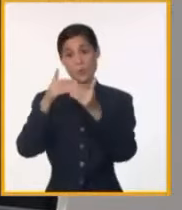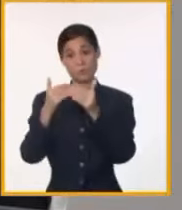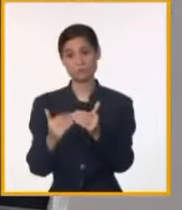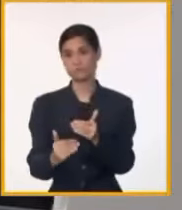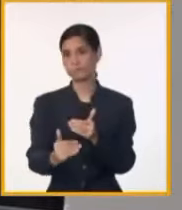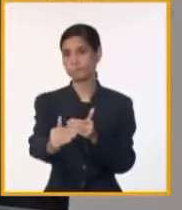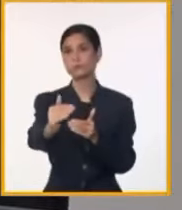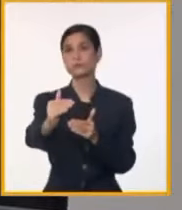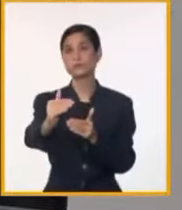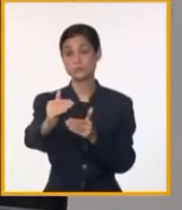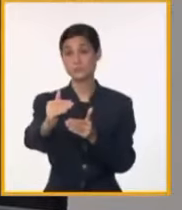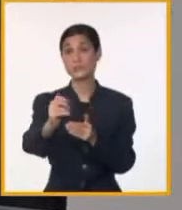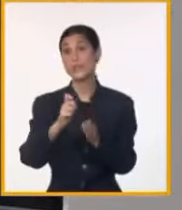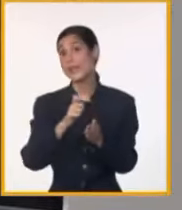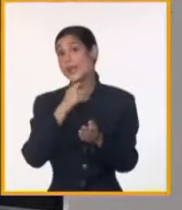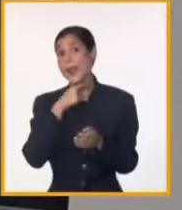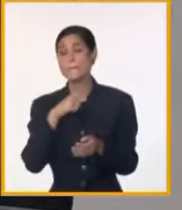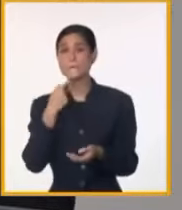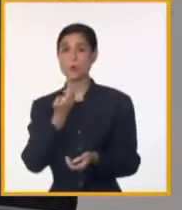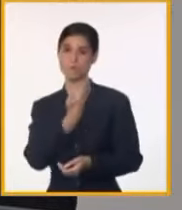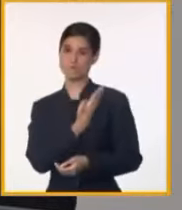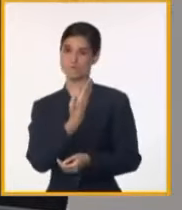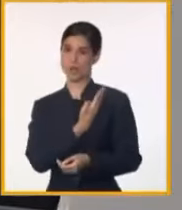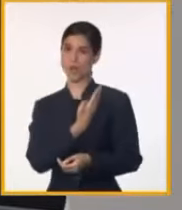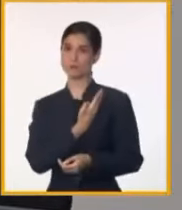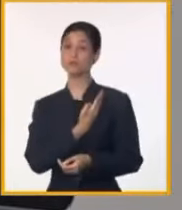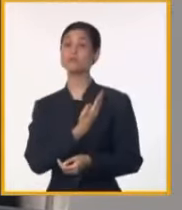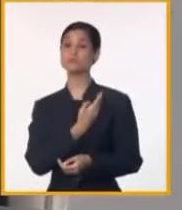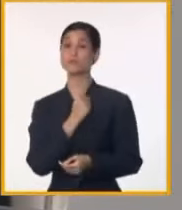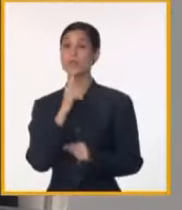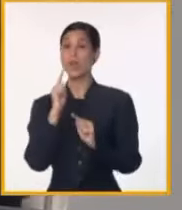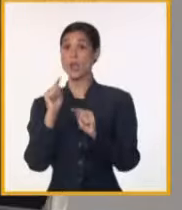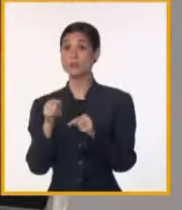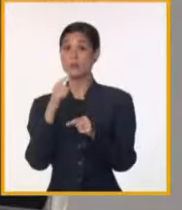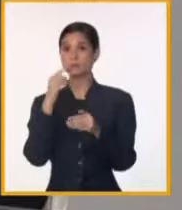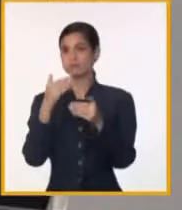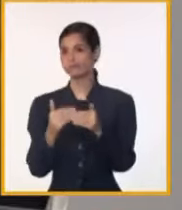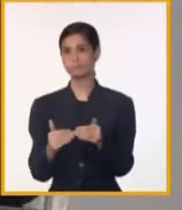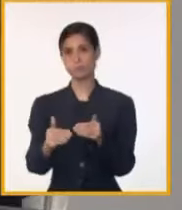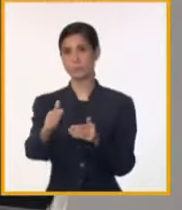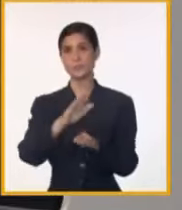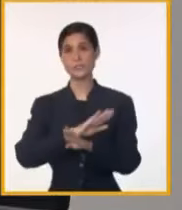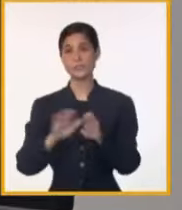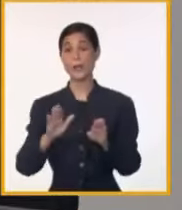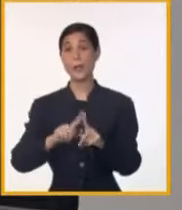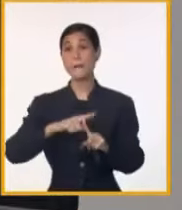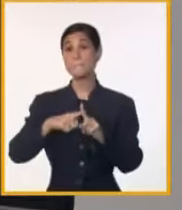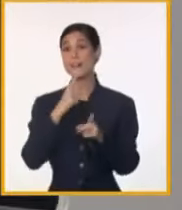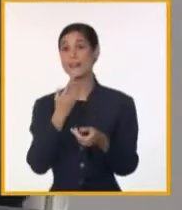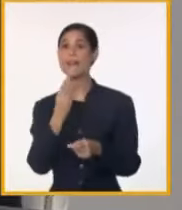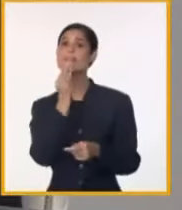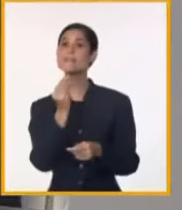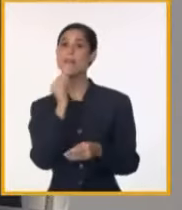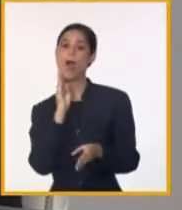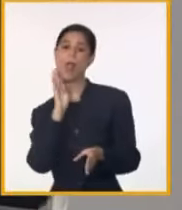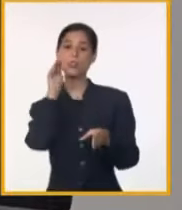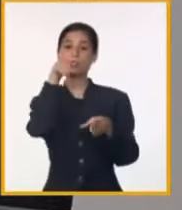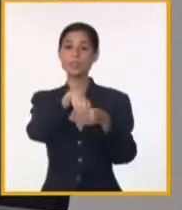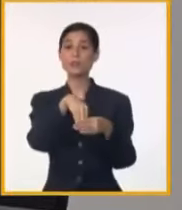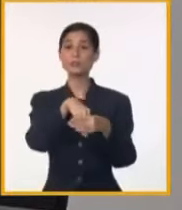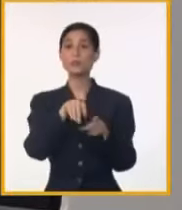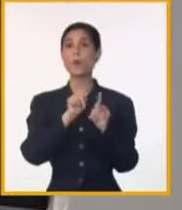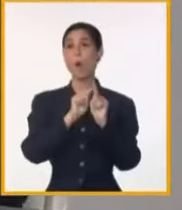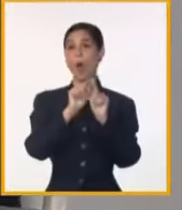resistencia en gaza ha conseguido estender involucrar a Israel en lo que nunca le convino lo que siempre